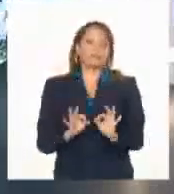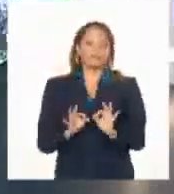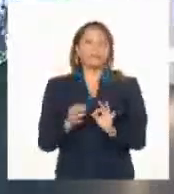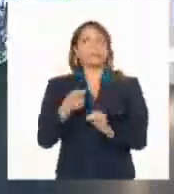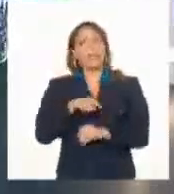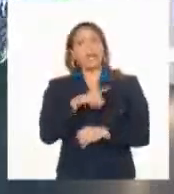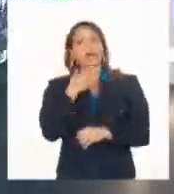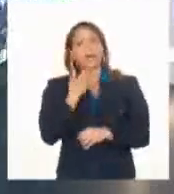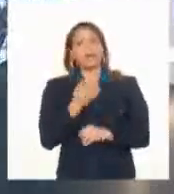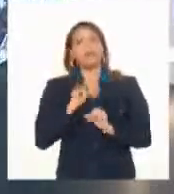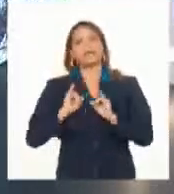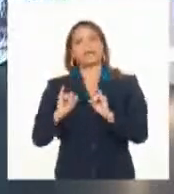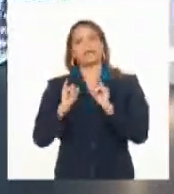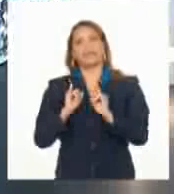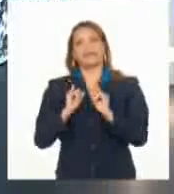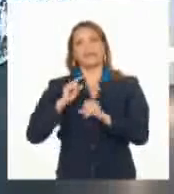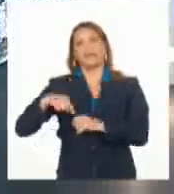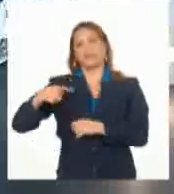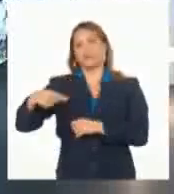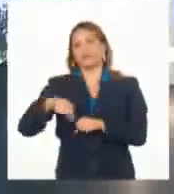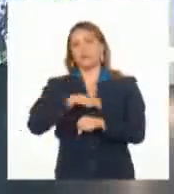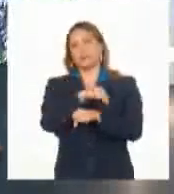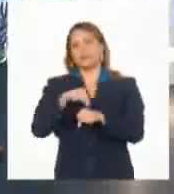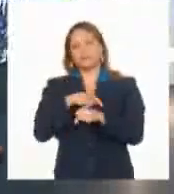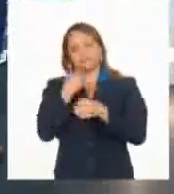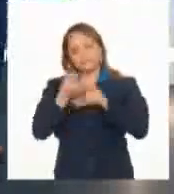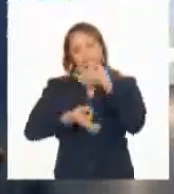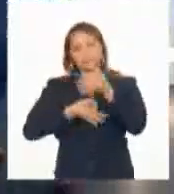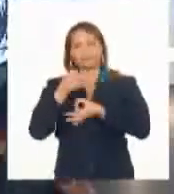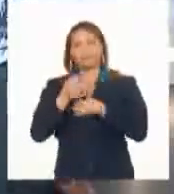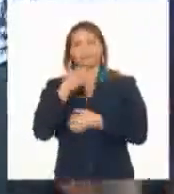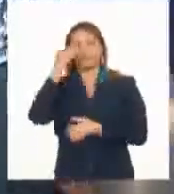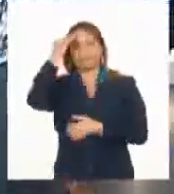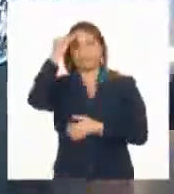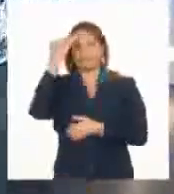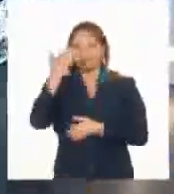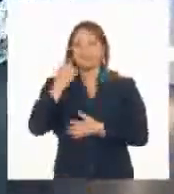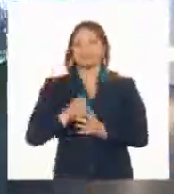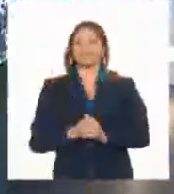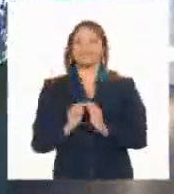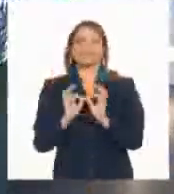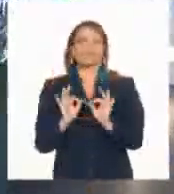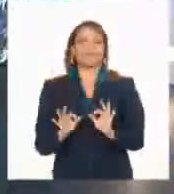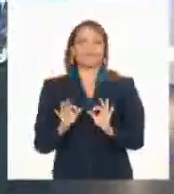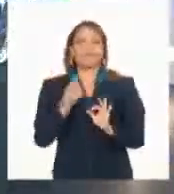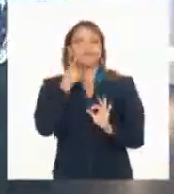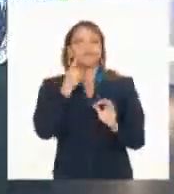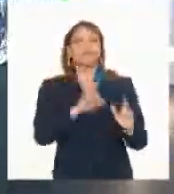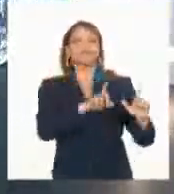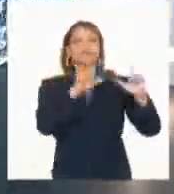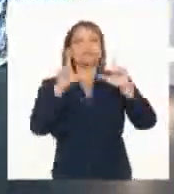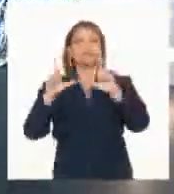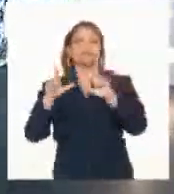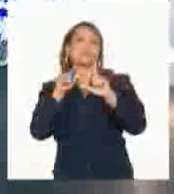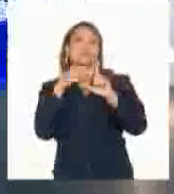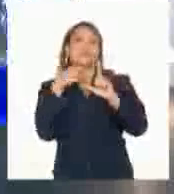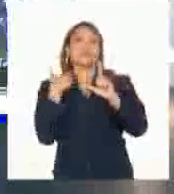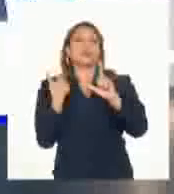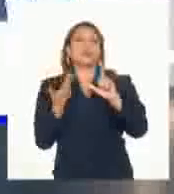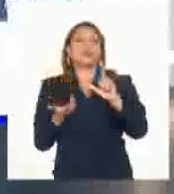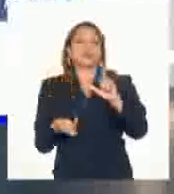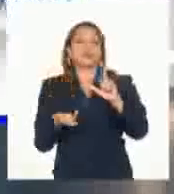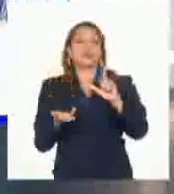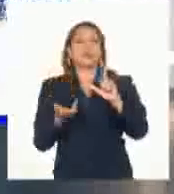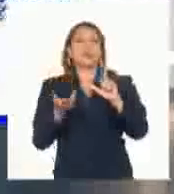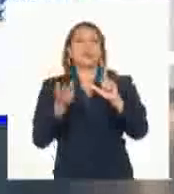toca el pronóstico para las próximas horas, doctora. Tiene la palabra. Sí, muchas gracias, Rey. Efectivamente, bueno, se puede apreciar cómo